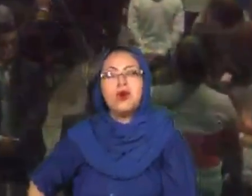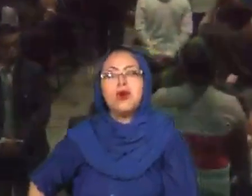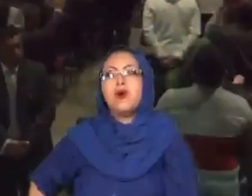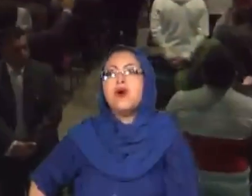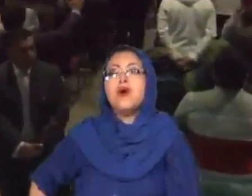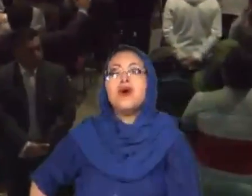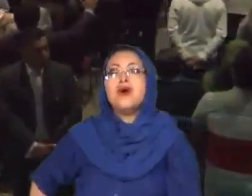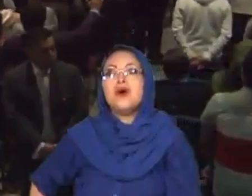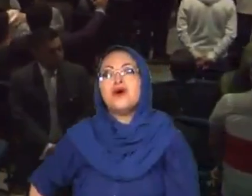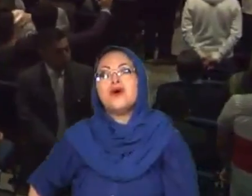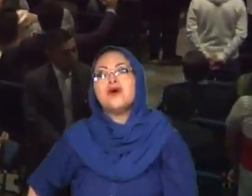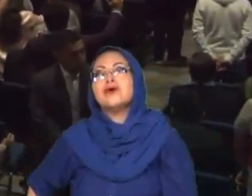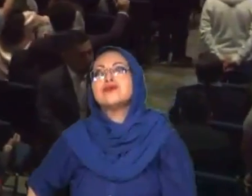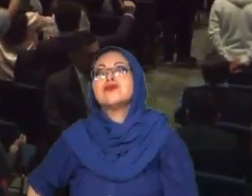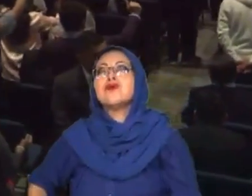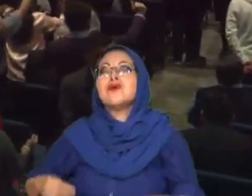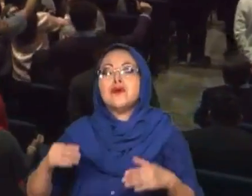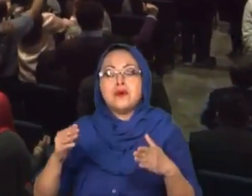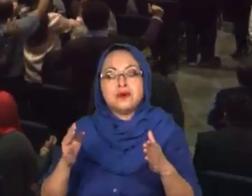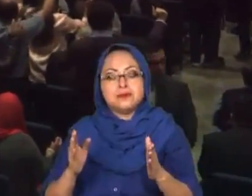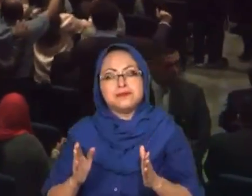majestuoso.